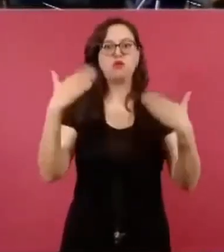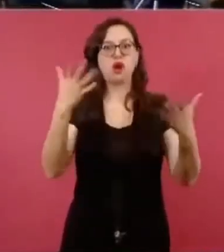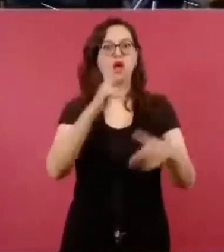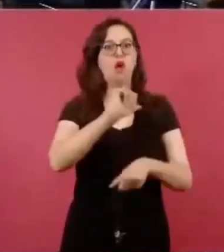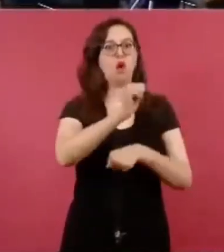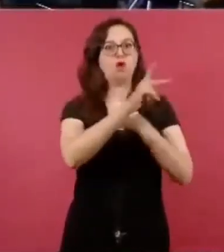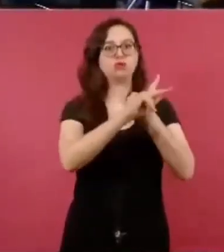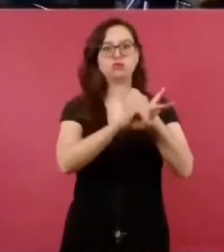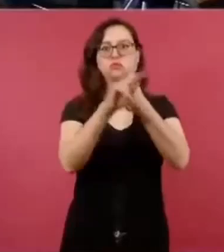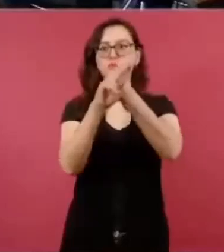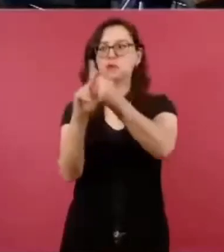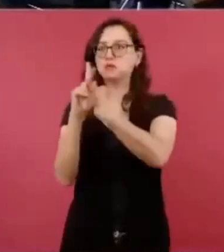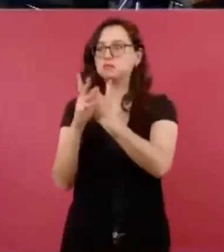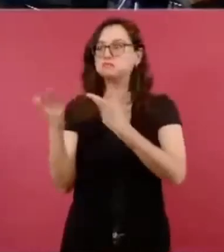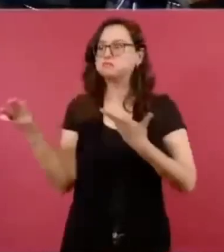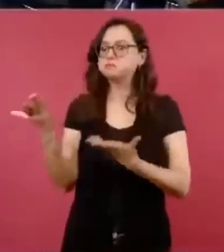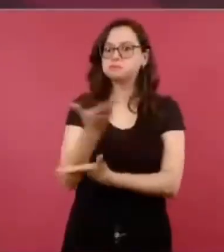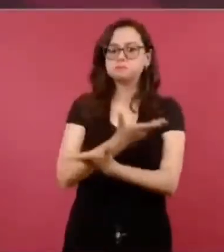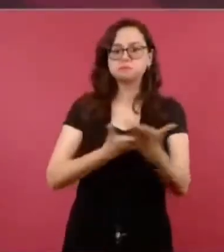resolver